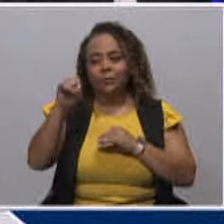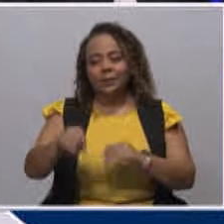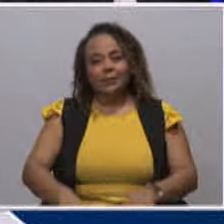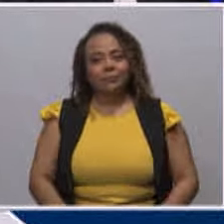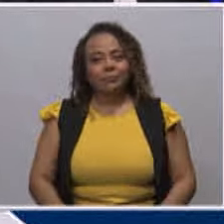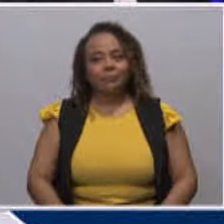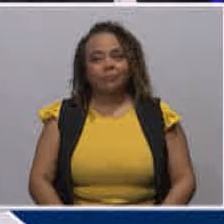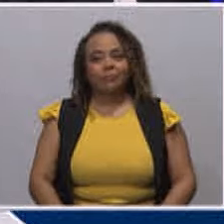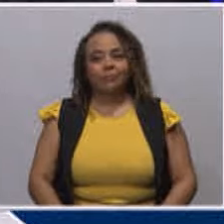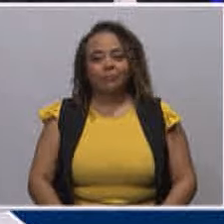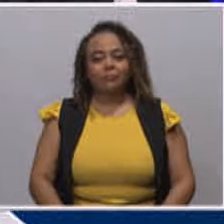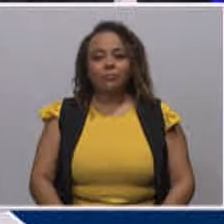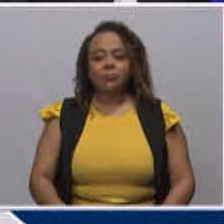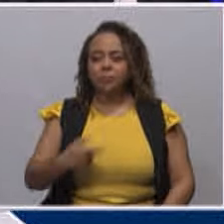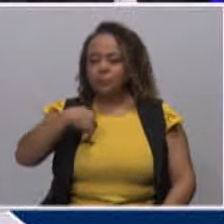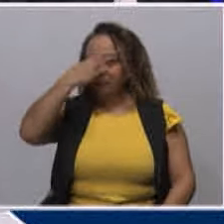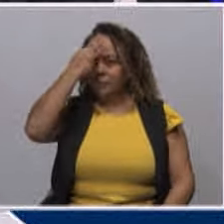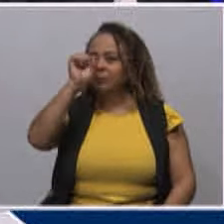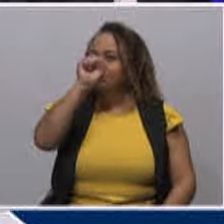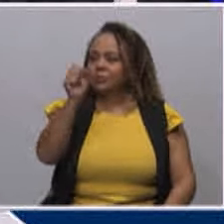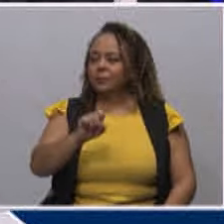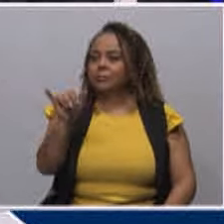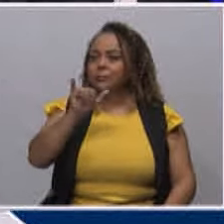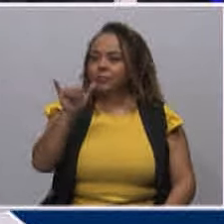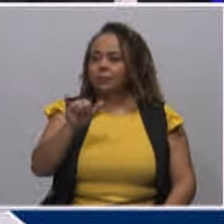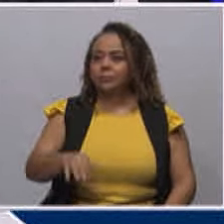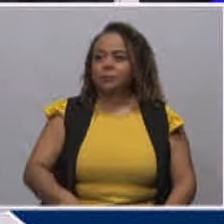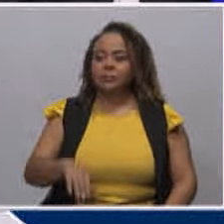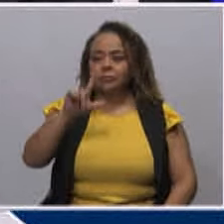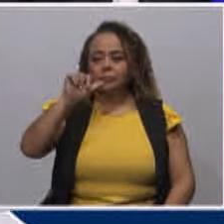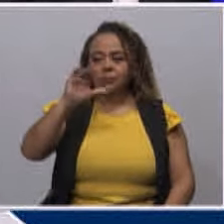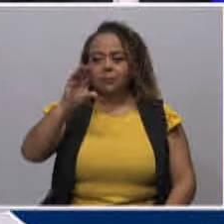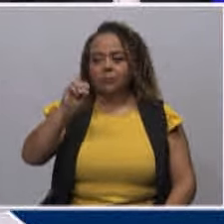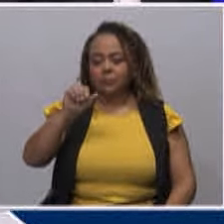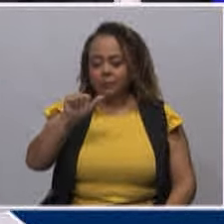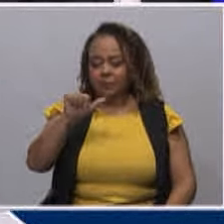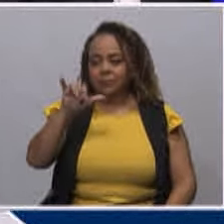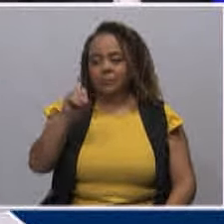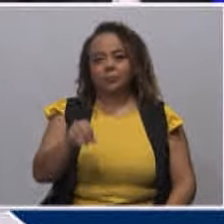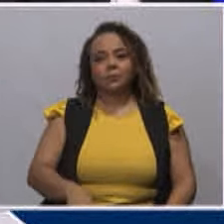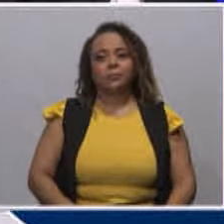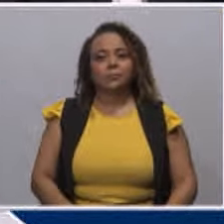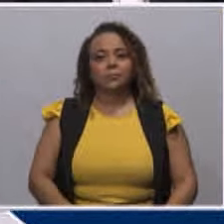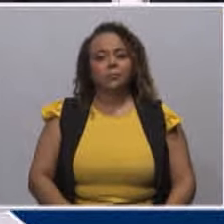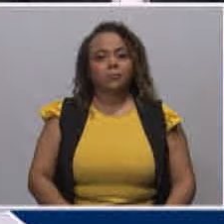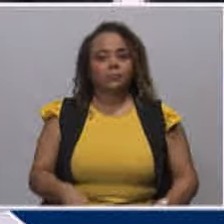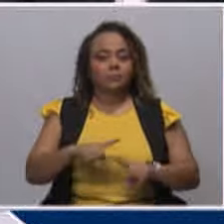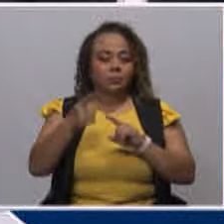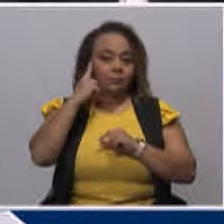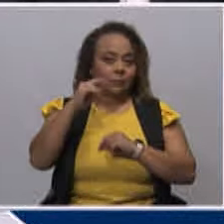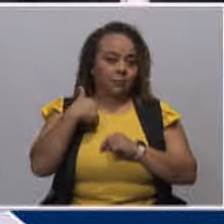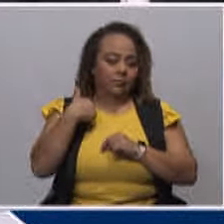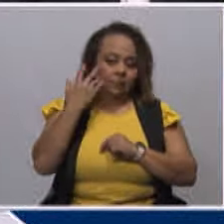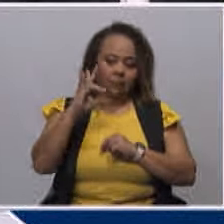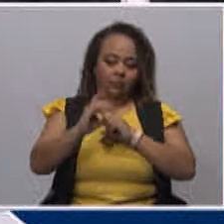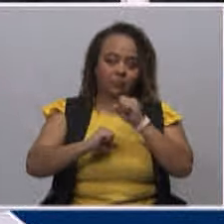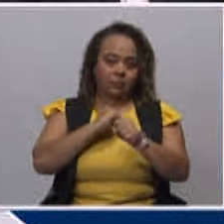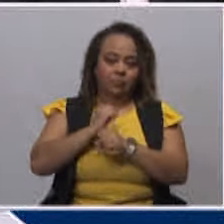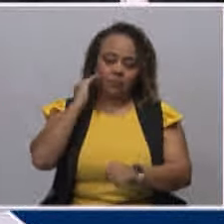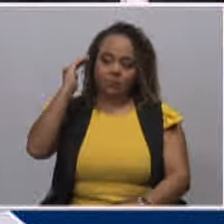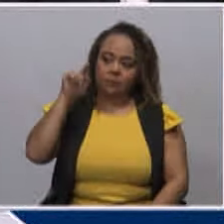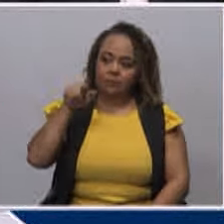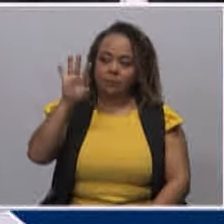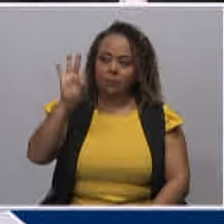90 que anduvo creo que por sapriza también este muchacho de laac Yo entiendo que anduvo por sapriza pero e para que tenga 17 años y me